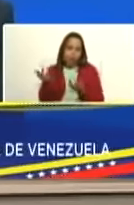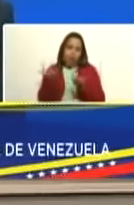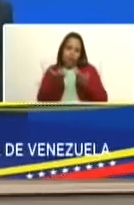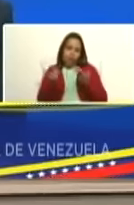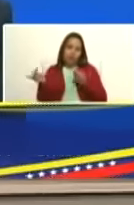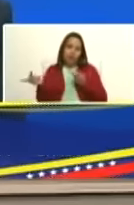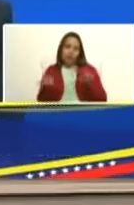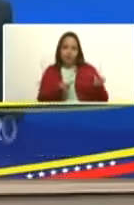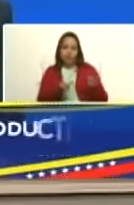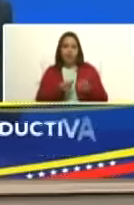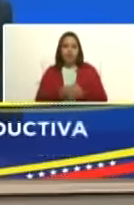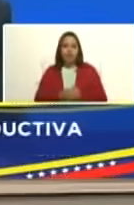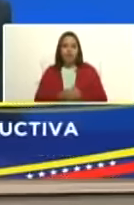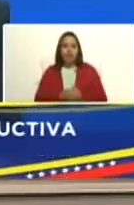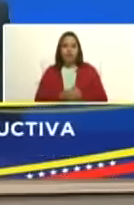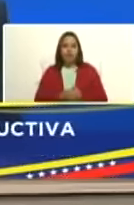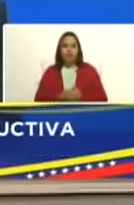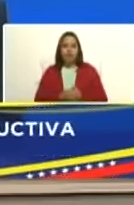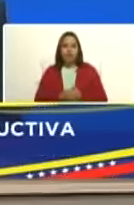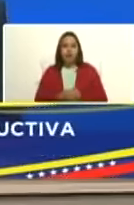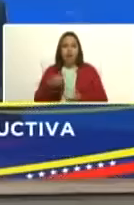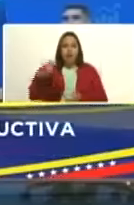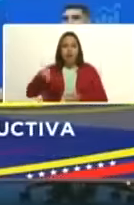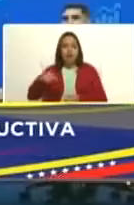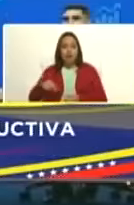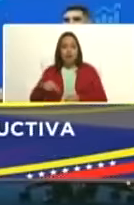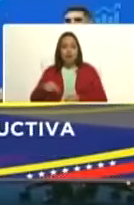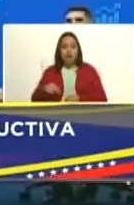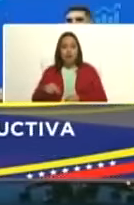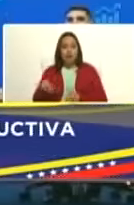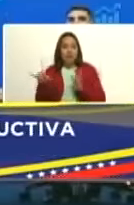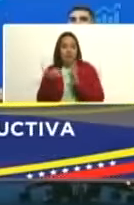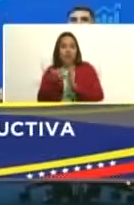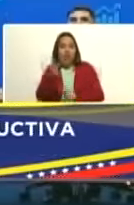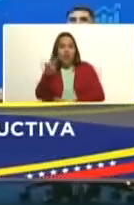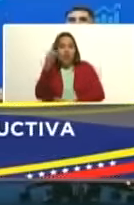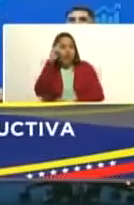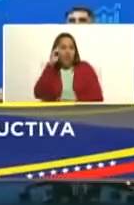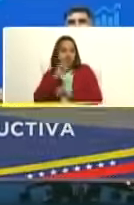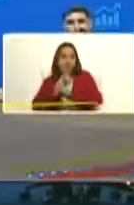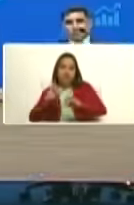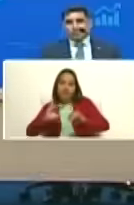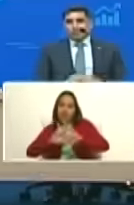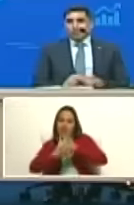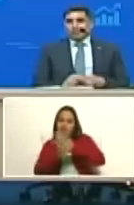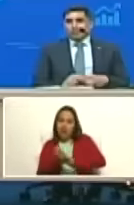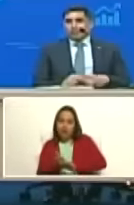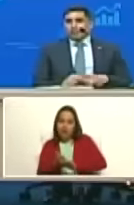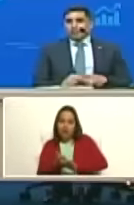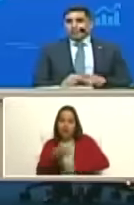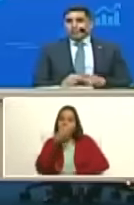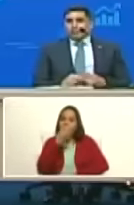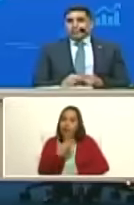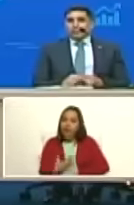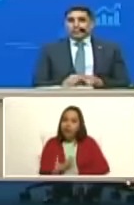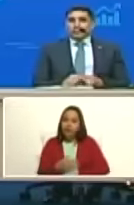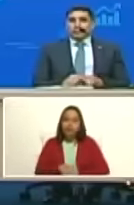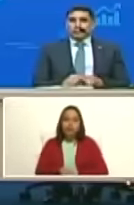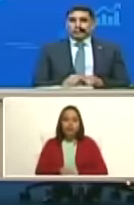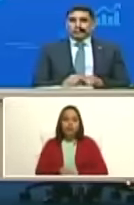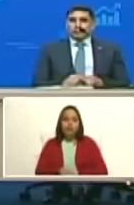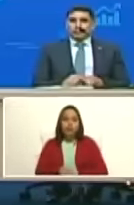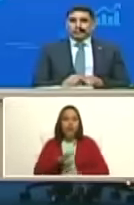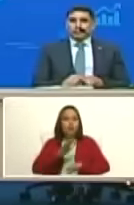A noviembre le quedan dos días. y es bueno, porque